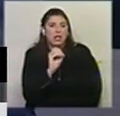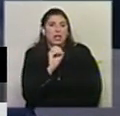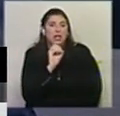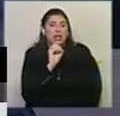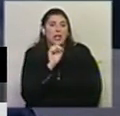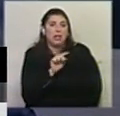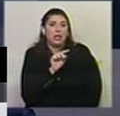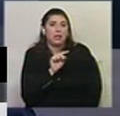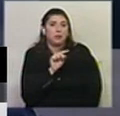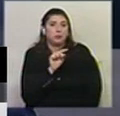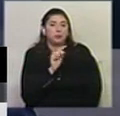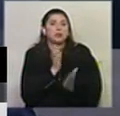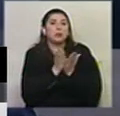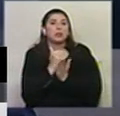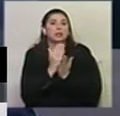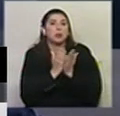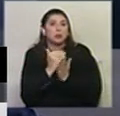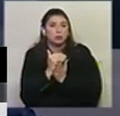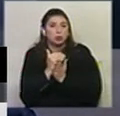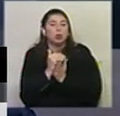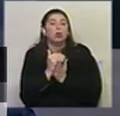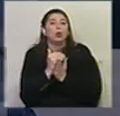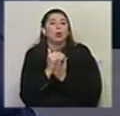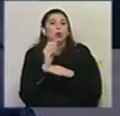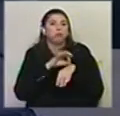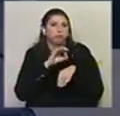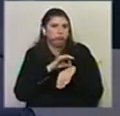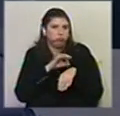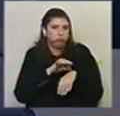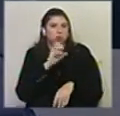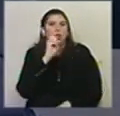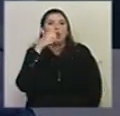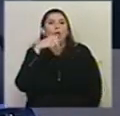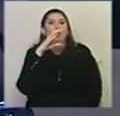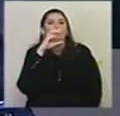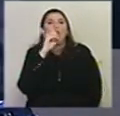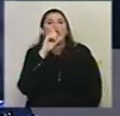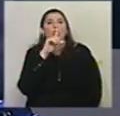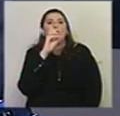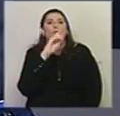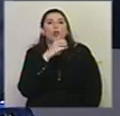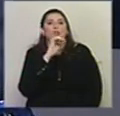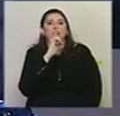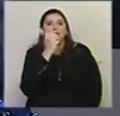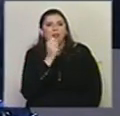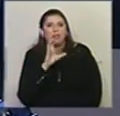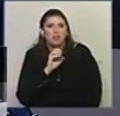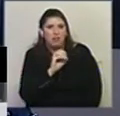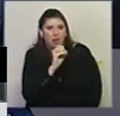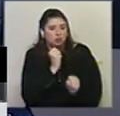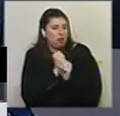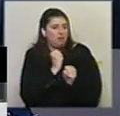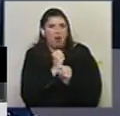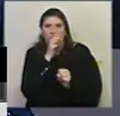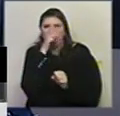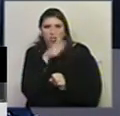Clínica, el Departamento de Clínica, la Cátedra de Oncología Clínica, trabaja muy intensamente. Se trabaja con los oncólogos, hay un buen